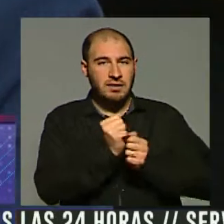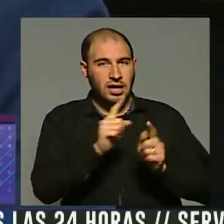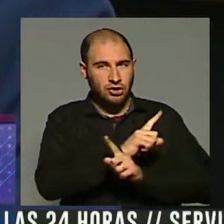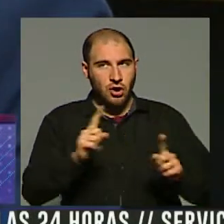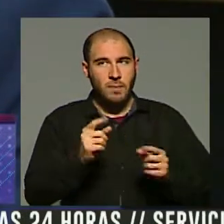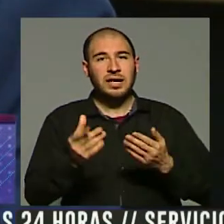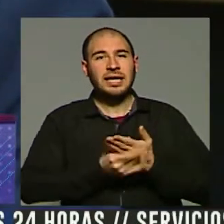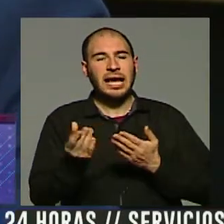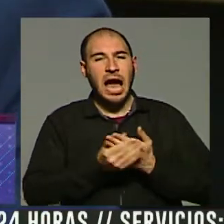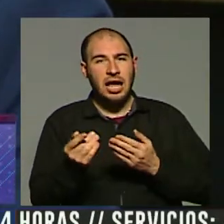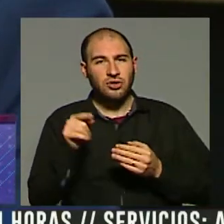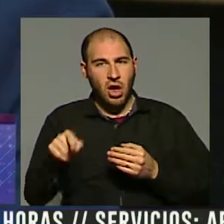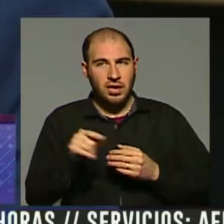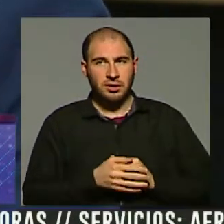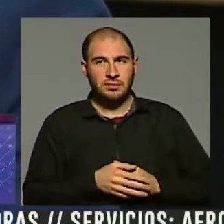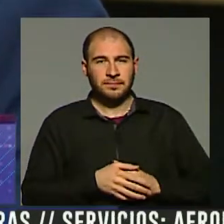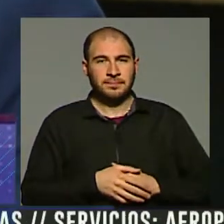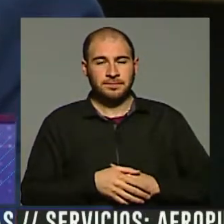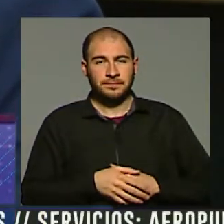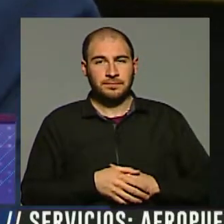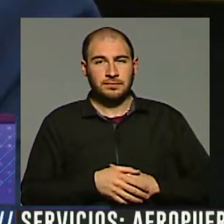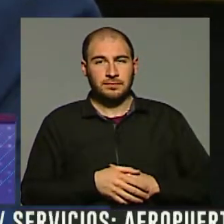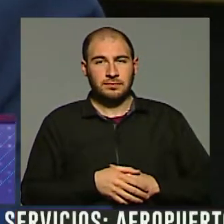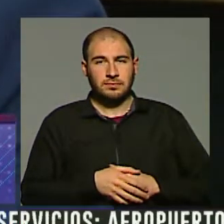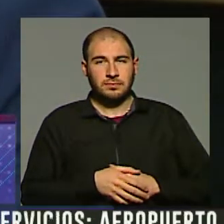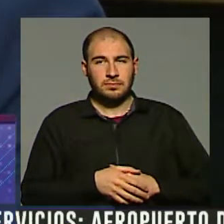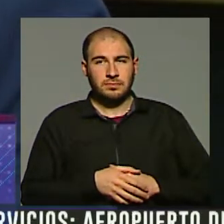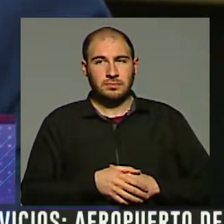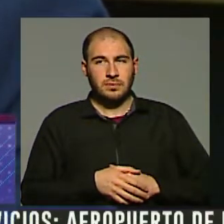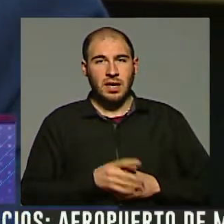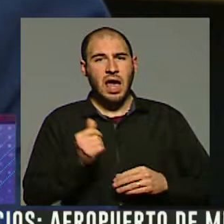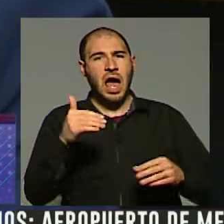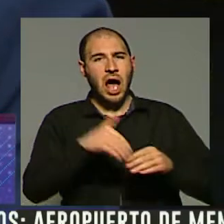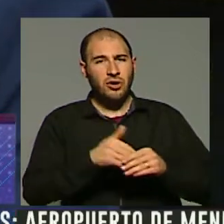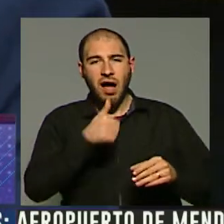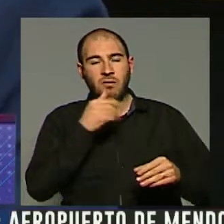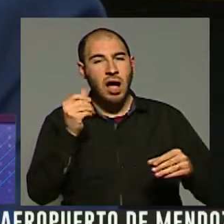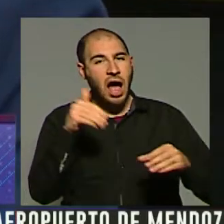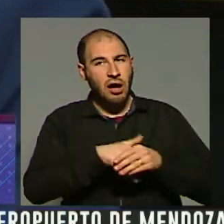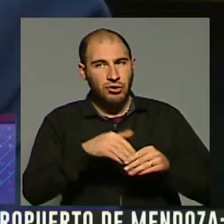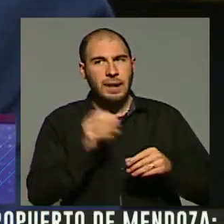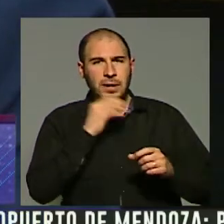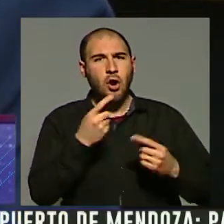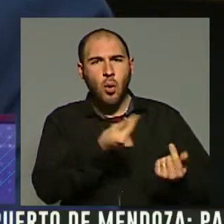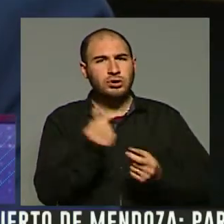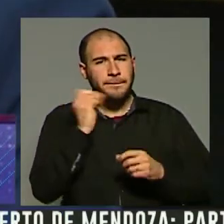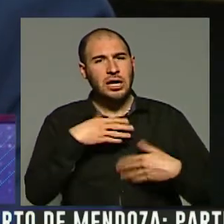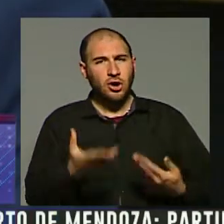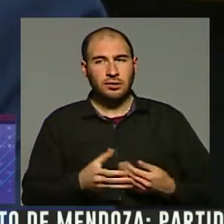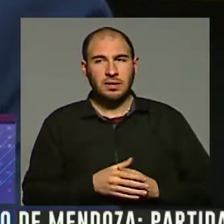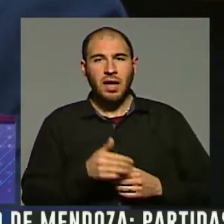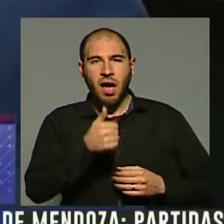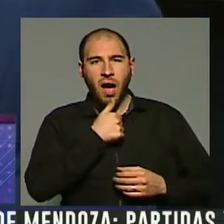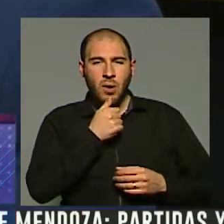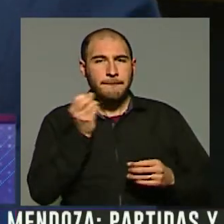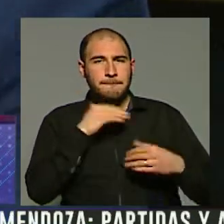sino por el consumo que tengan, de manera tal de que ahorremos agua, optimicemos el uso del